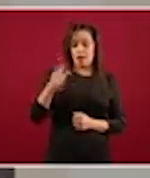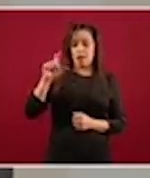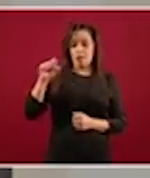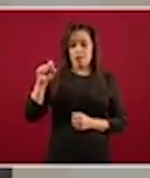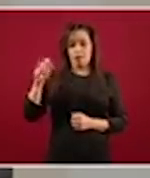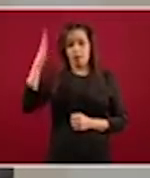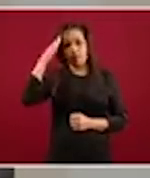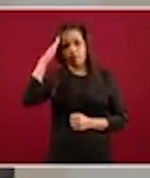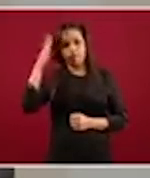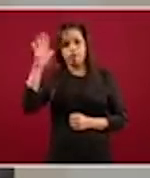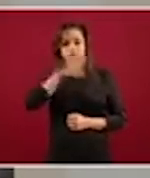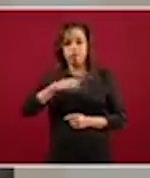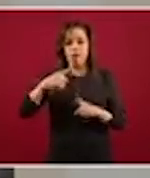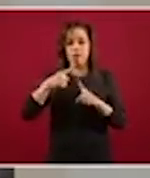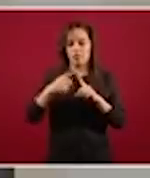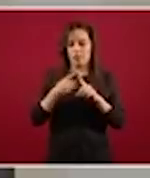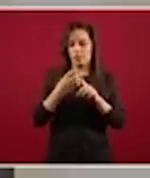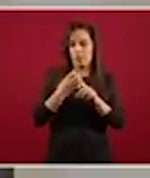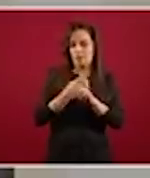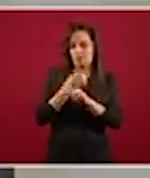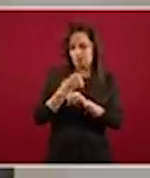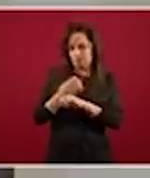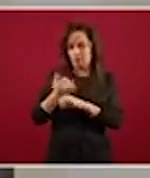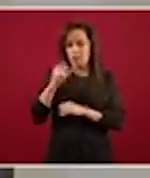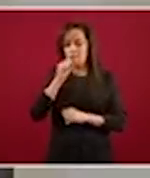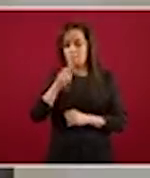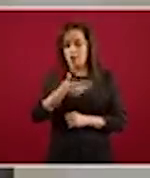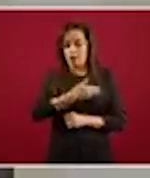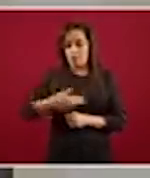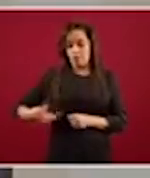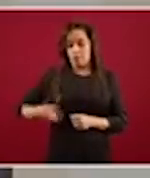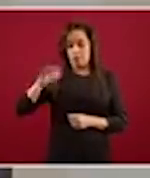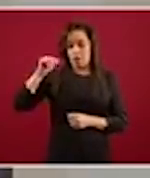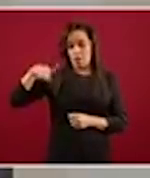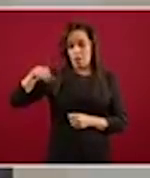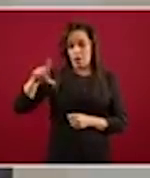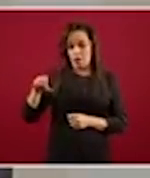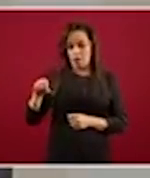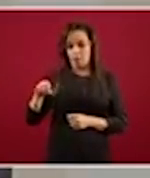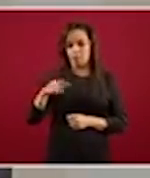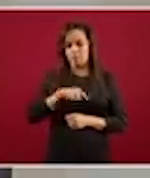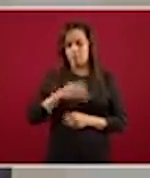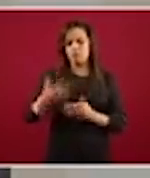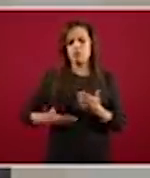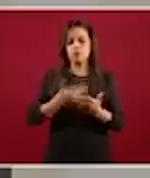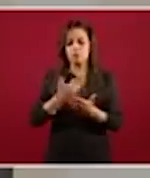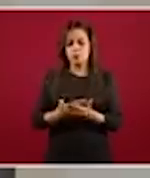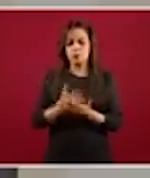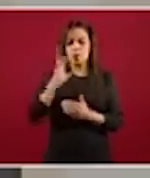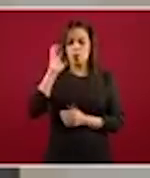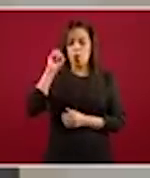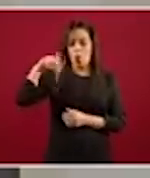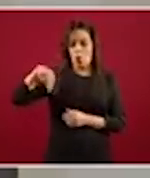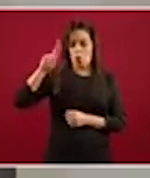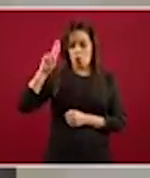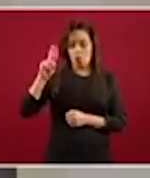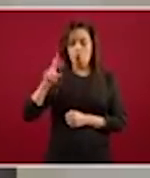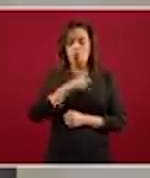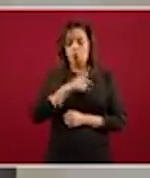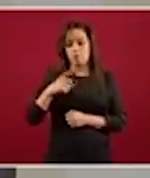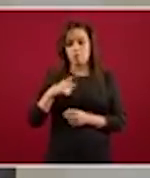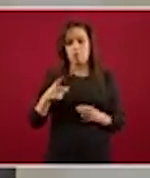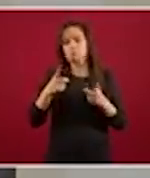Estado, y el presidente de la República propuso que la Organización de las Naciones Unidas garantice